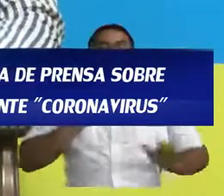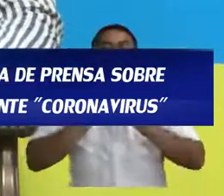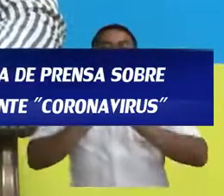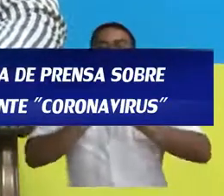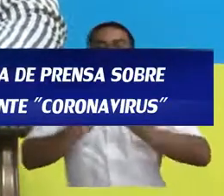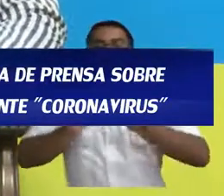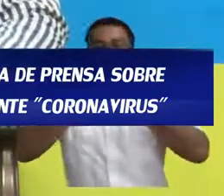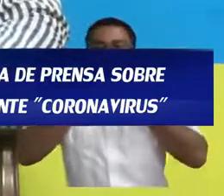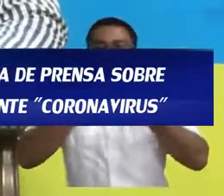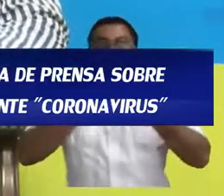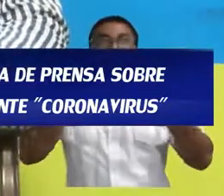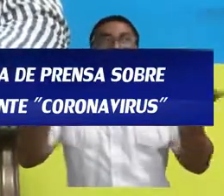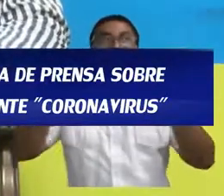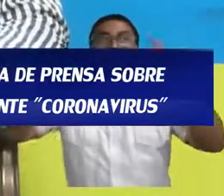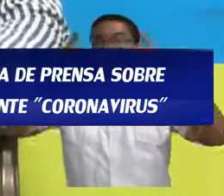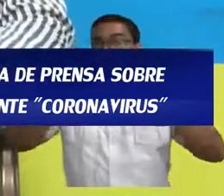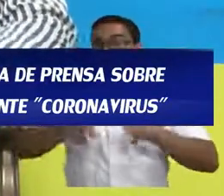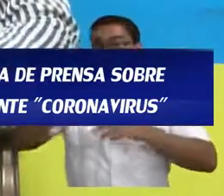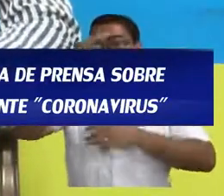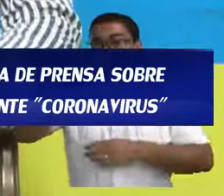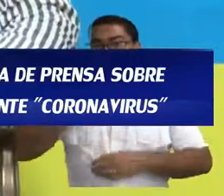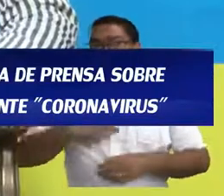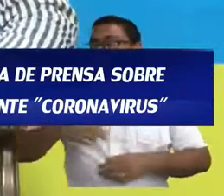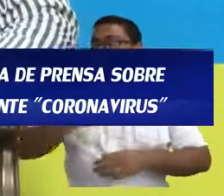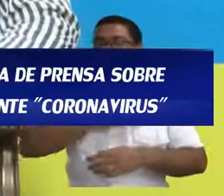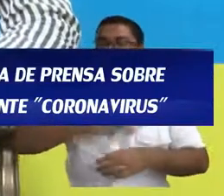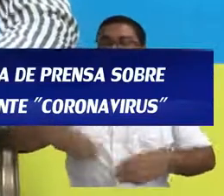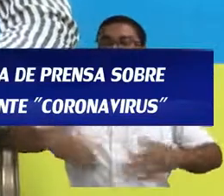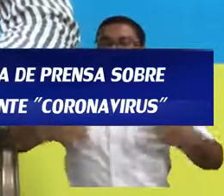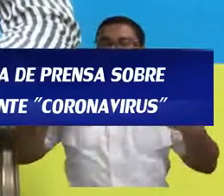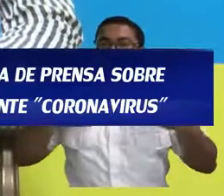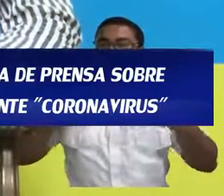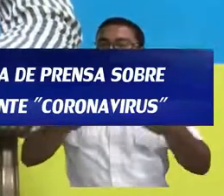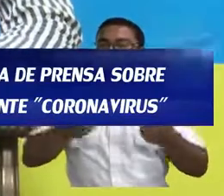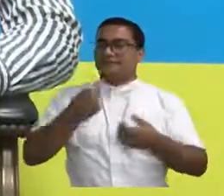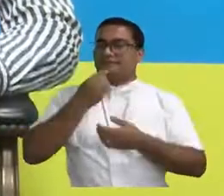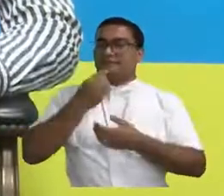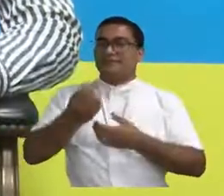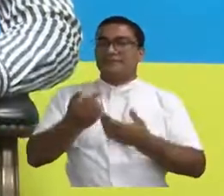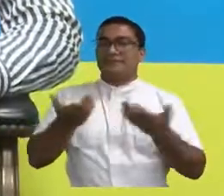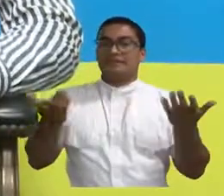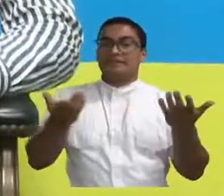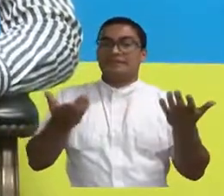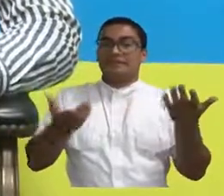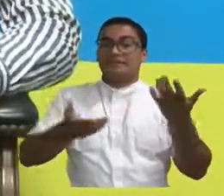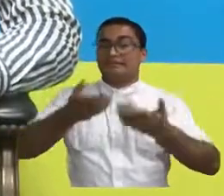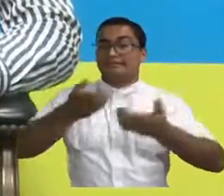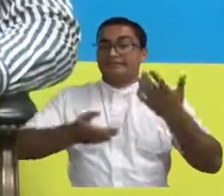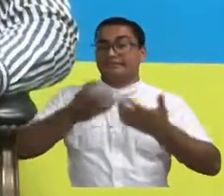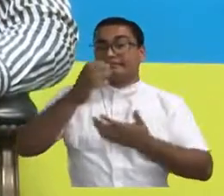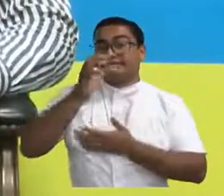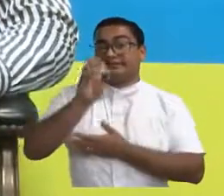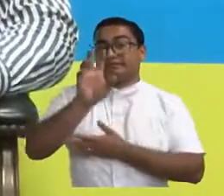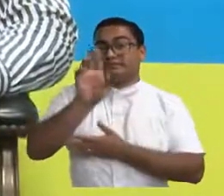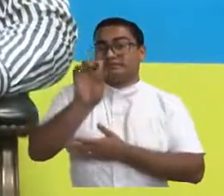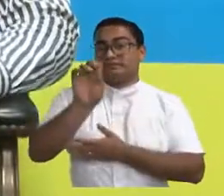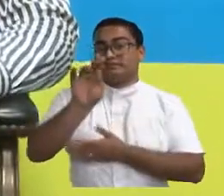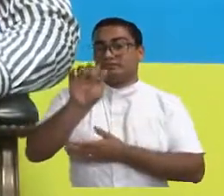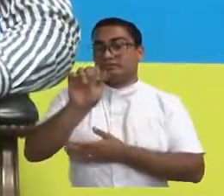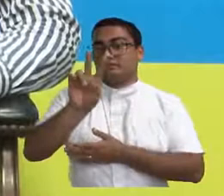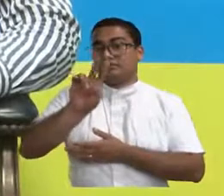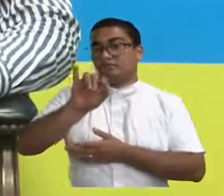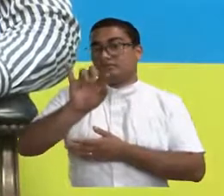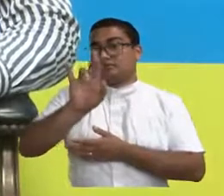Estaban dando nuestras autoridades del Ministerio de Salud a propósito del el virus del coronavirus. La